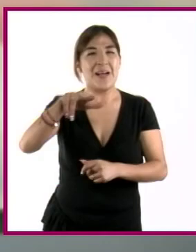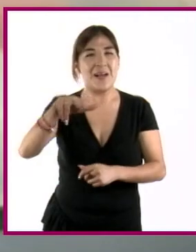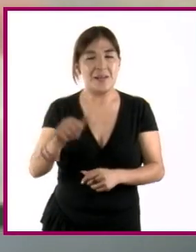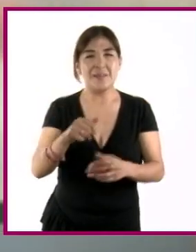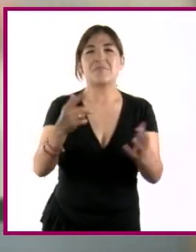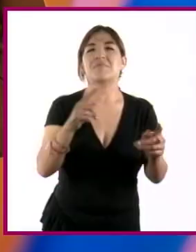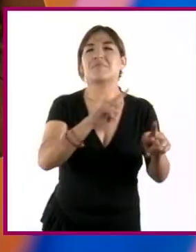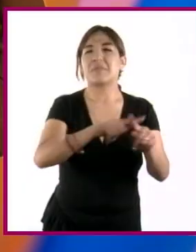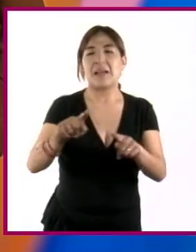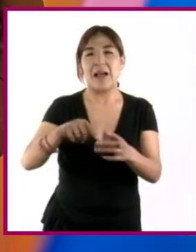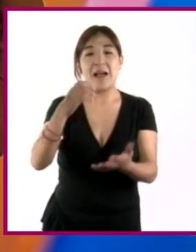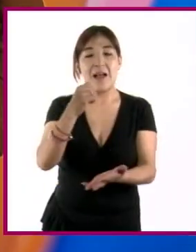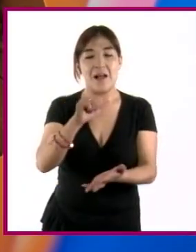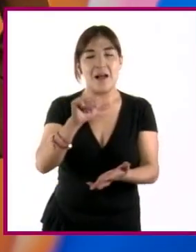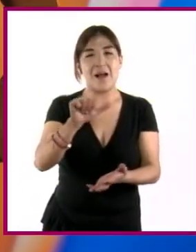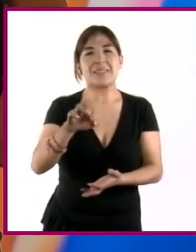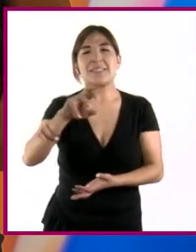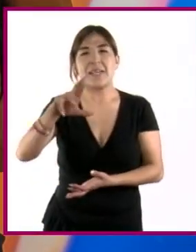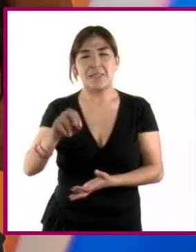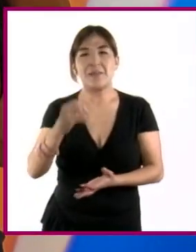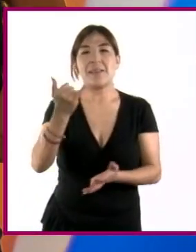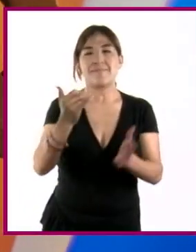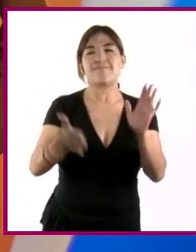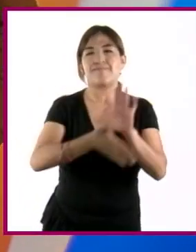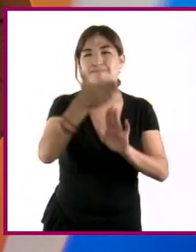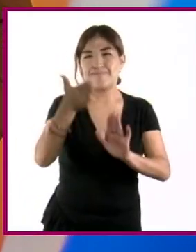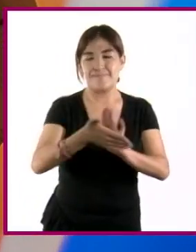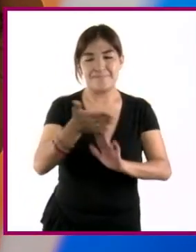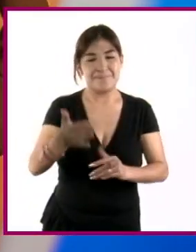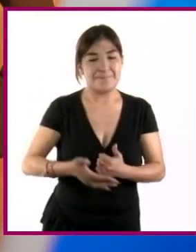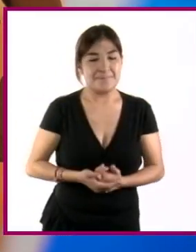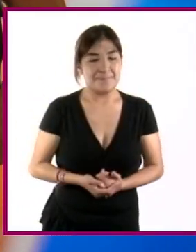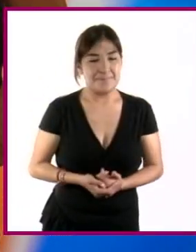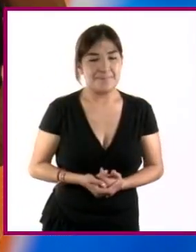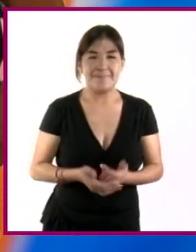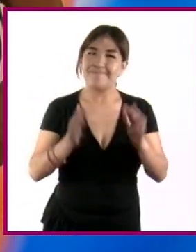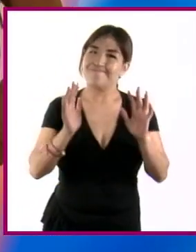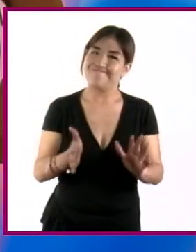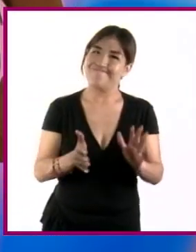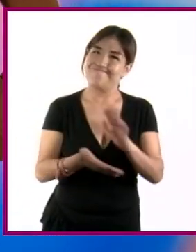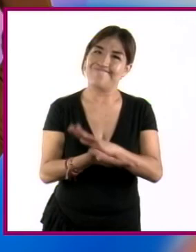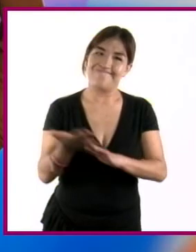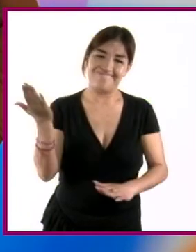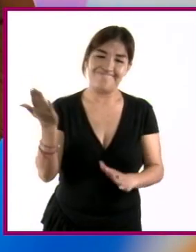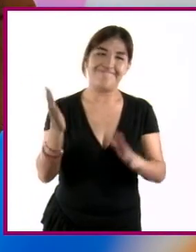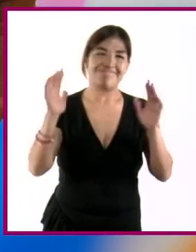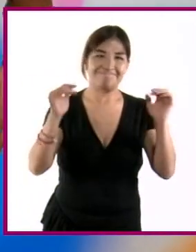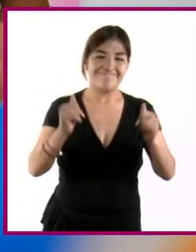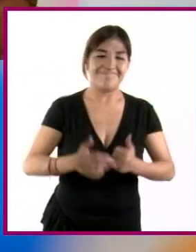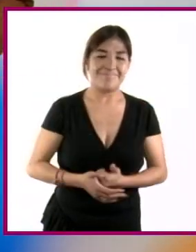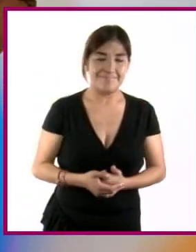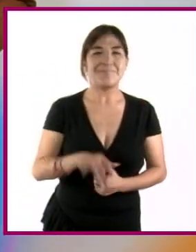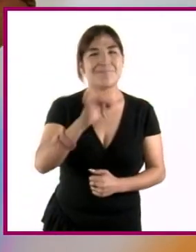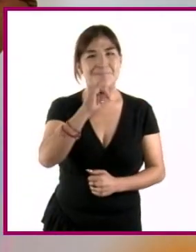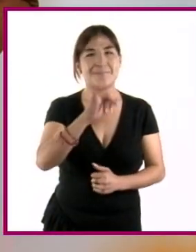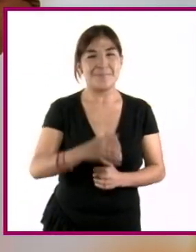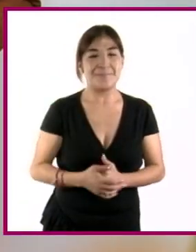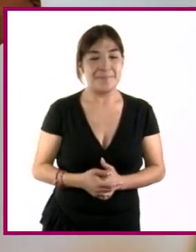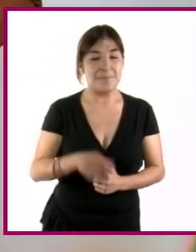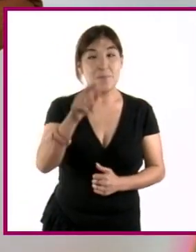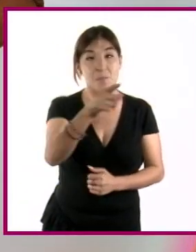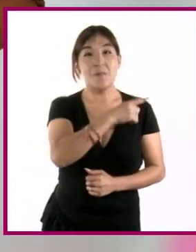concreto. Mati, ha llegado el momento de despedirnos. Claro que sí. No